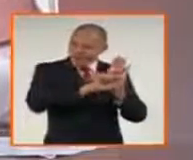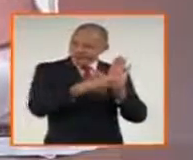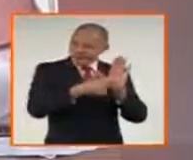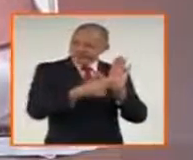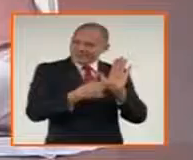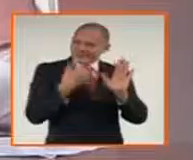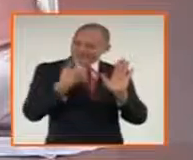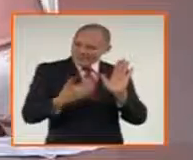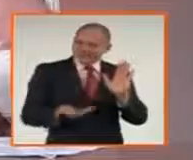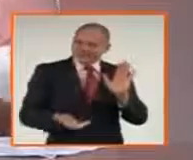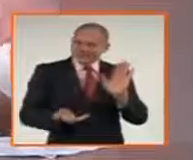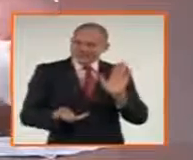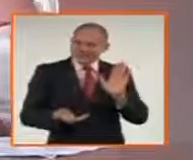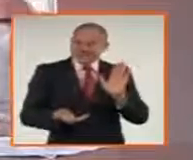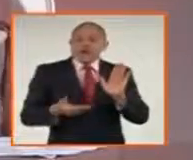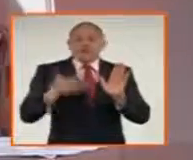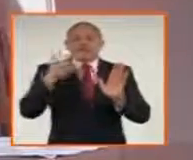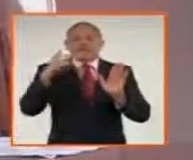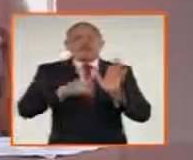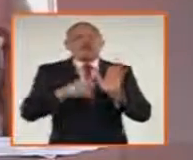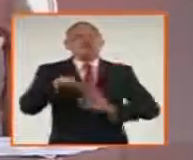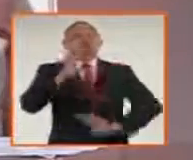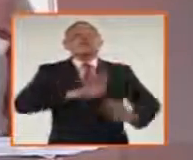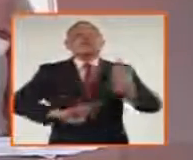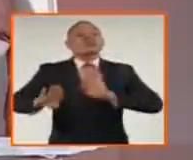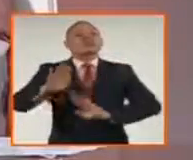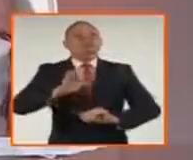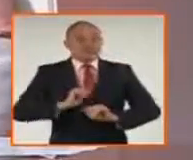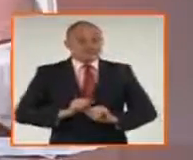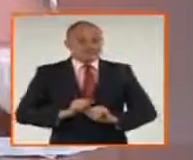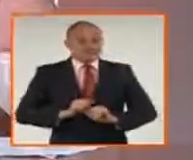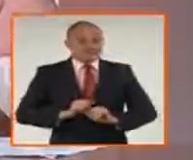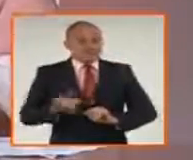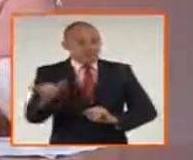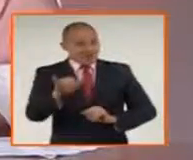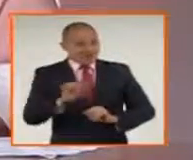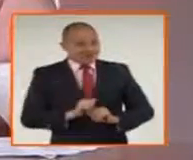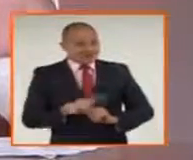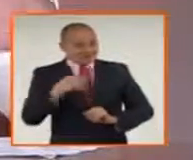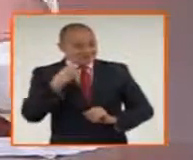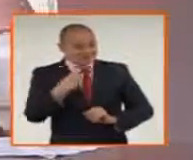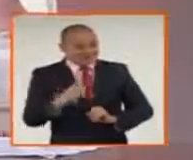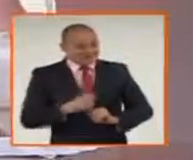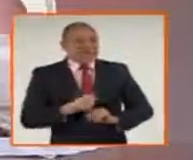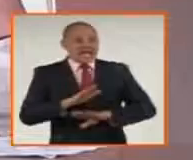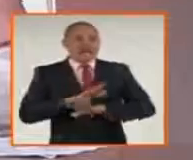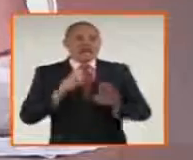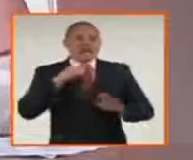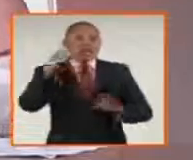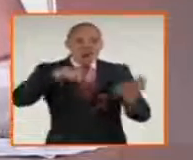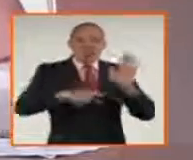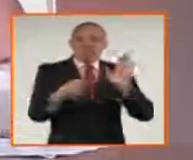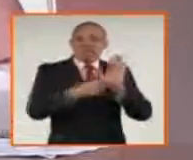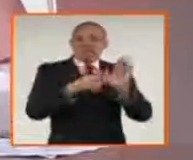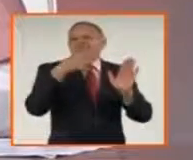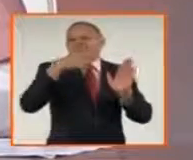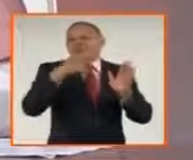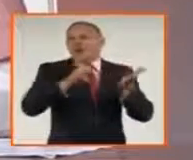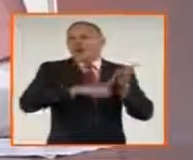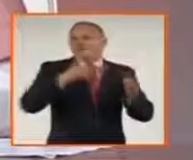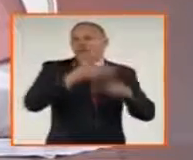y padres afines, sino que también le impone obligaciones. Es decir, no es solo derechos, sino que también deja